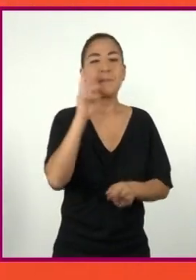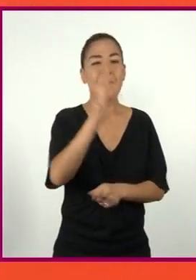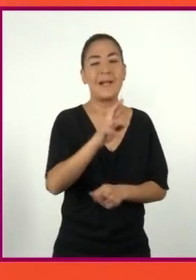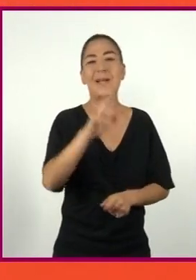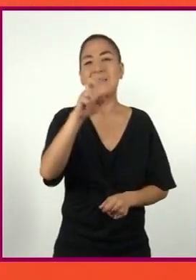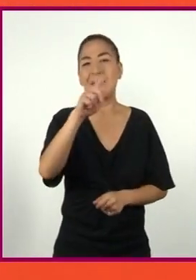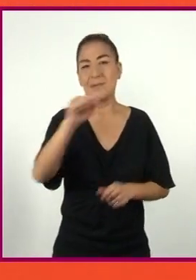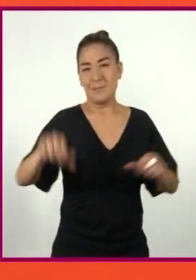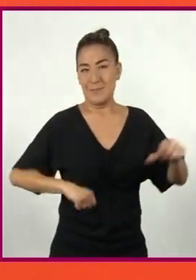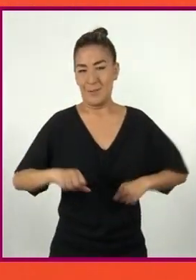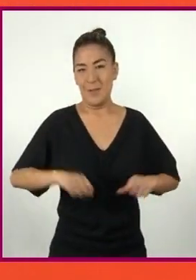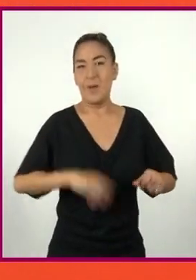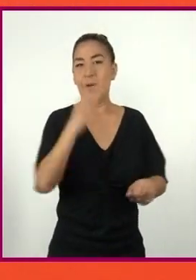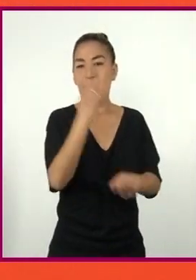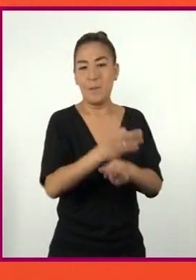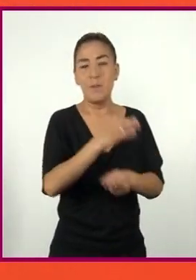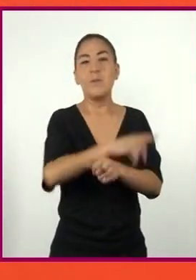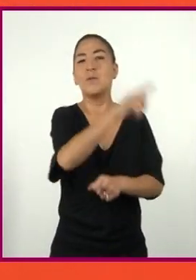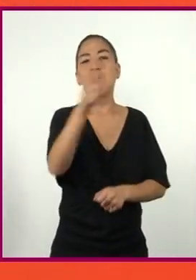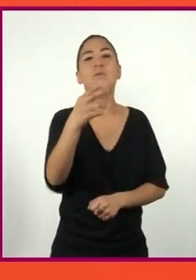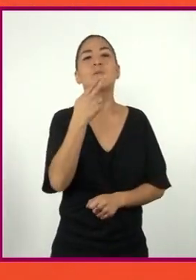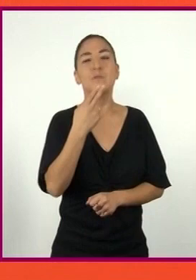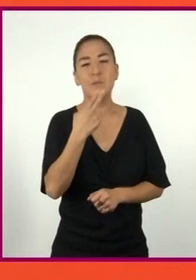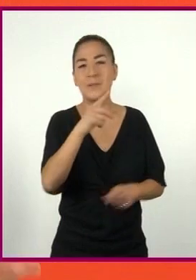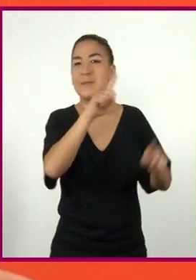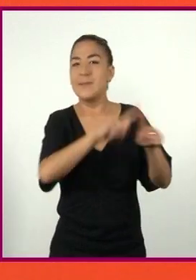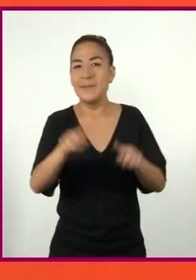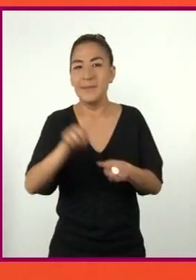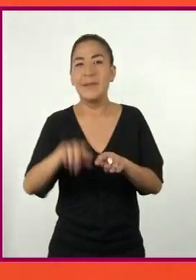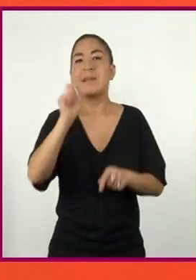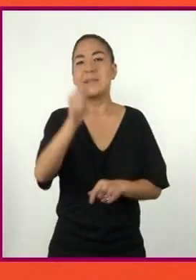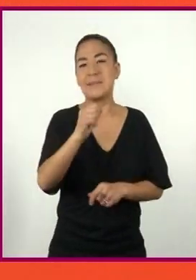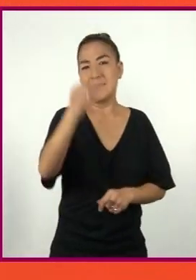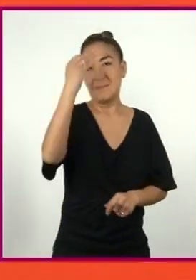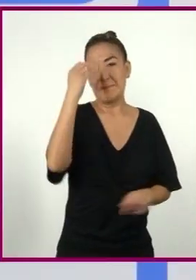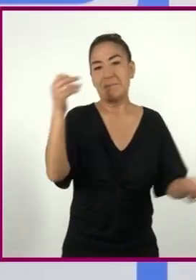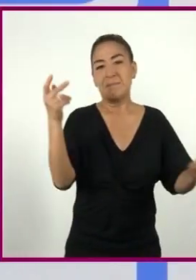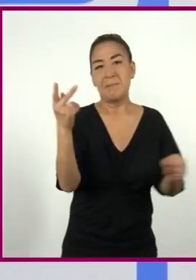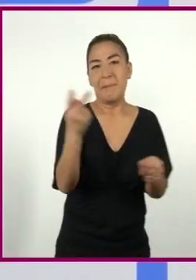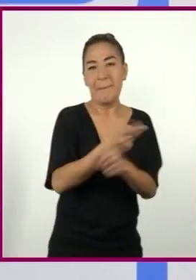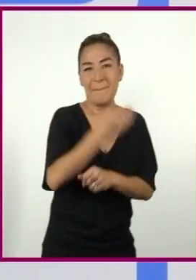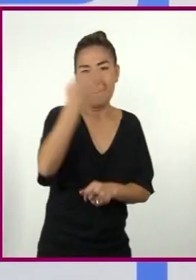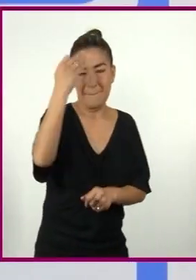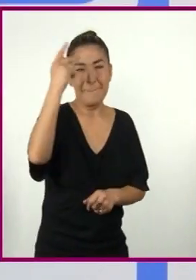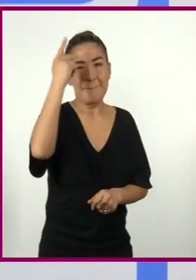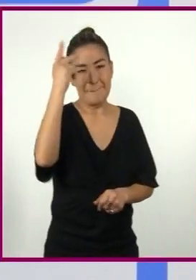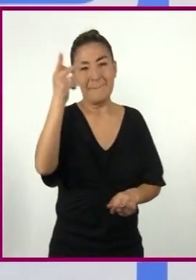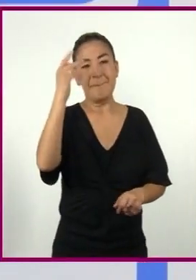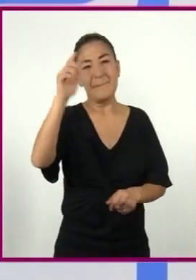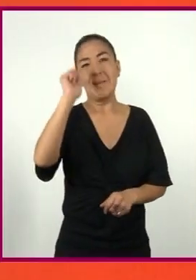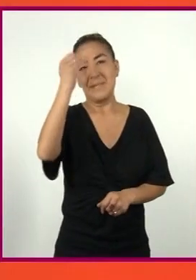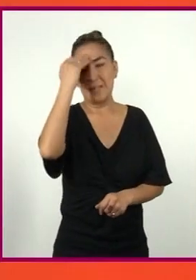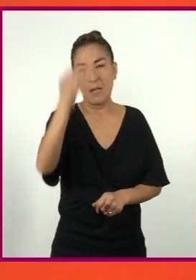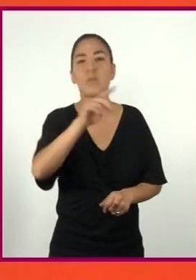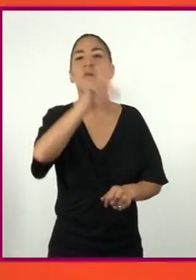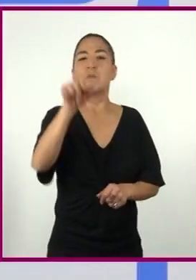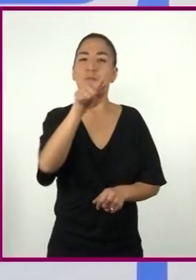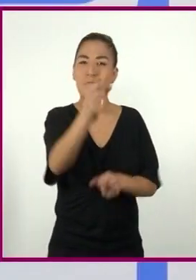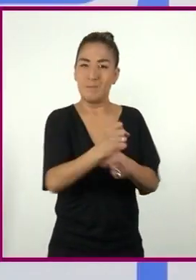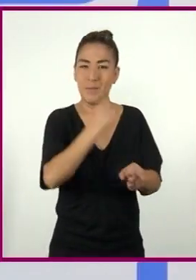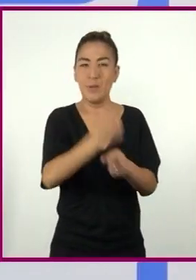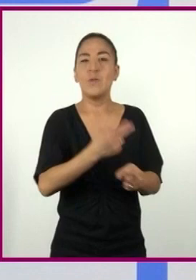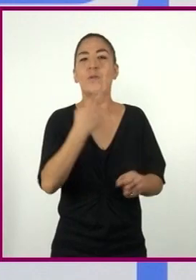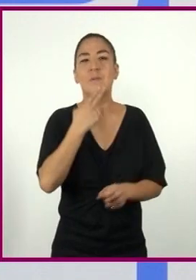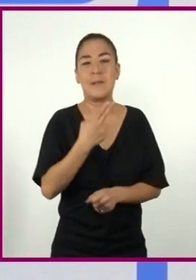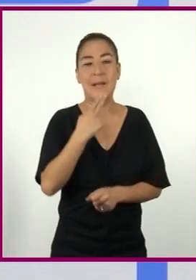les tenemos, donde utilizarán los diferentes tipos de pasado y así los pondrán en práctica. En